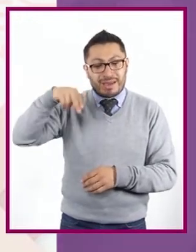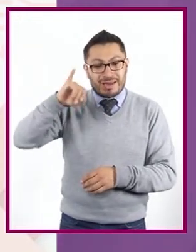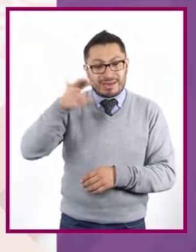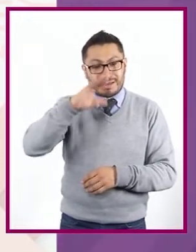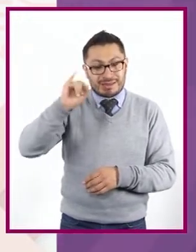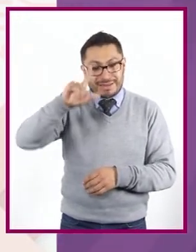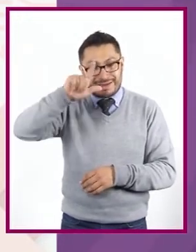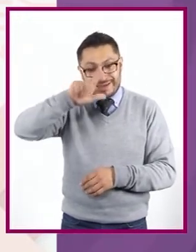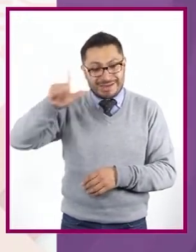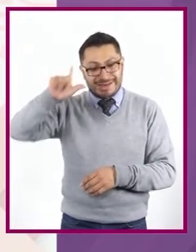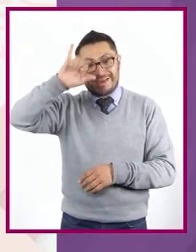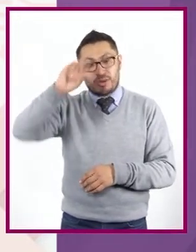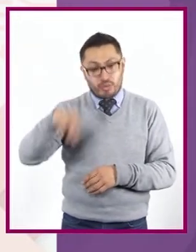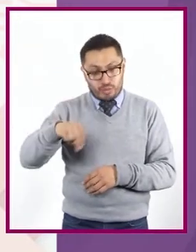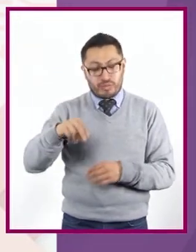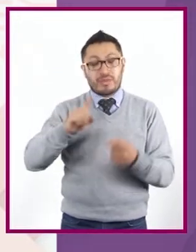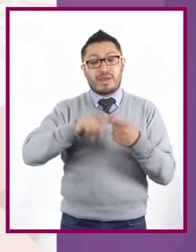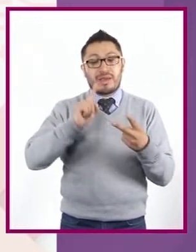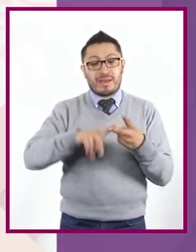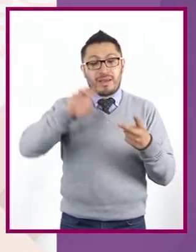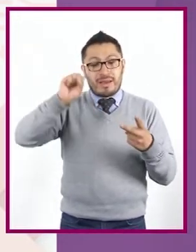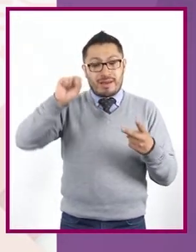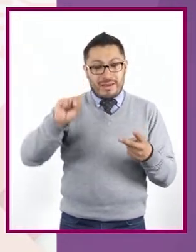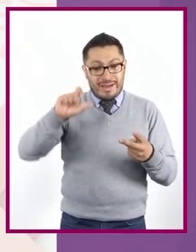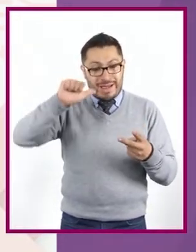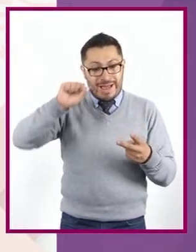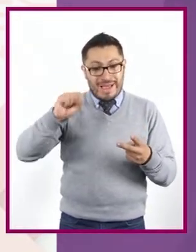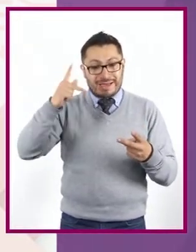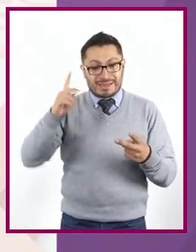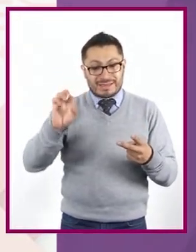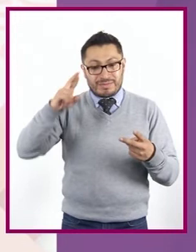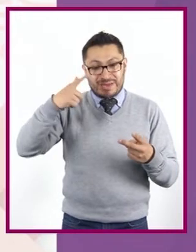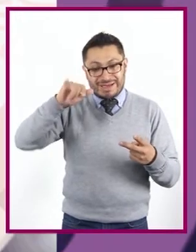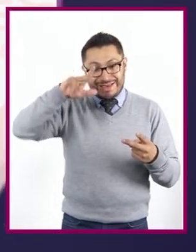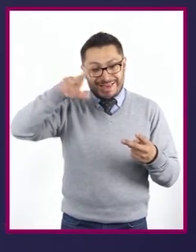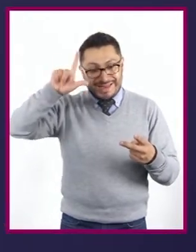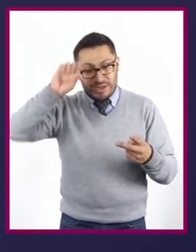Aspergillus y algunas especies de Cándida como Cándida albicans.